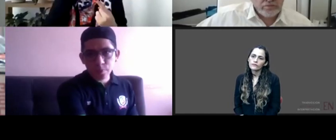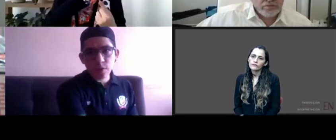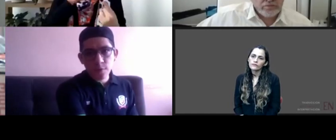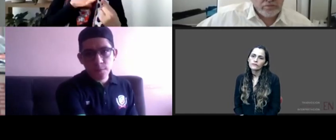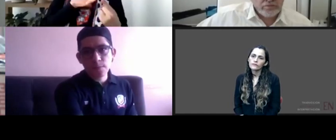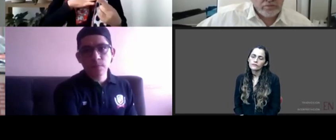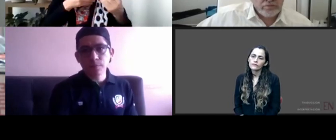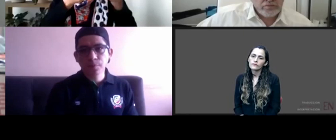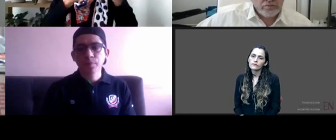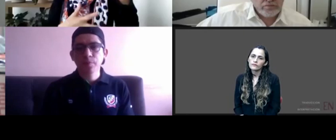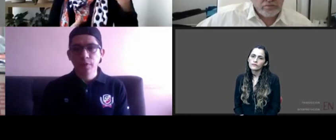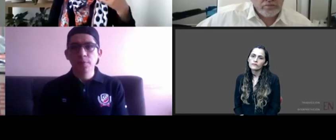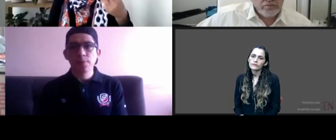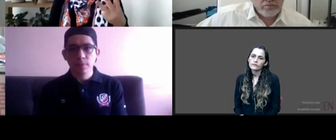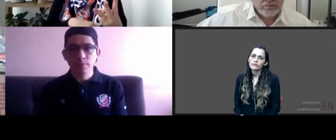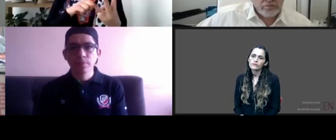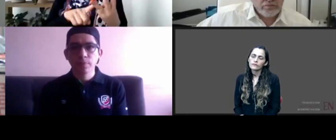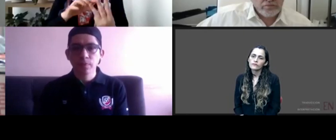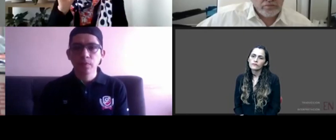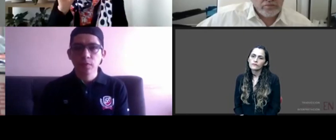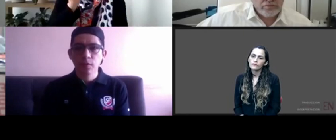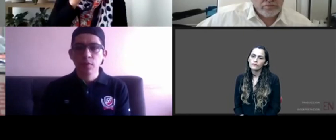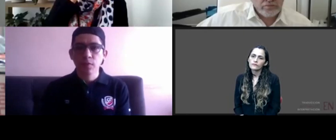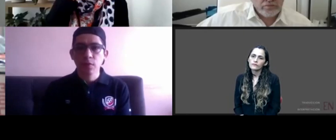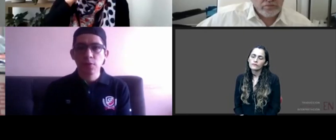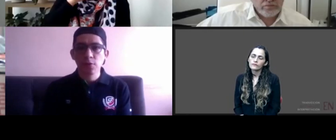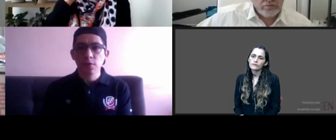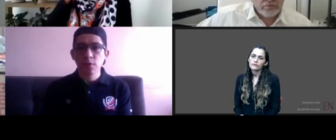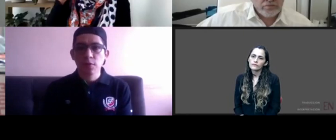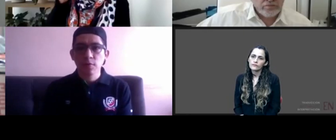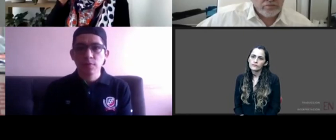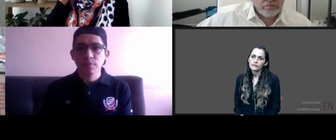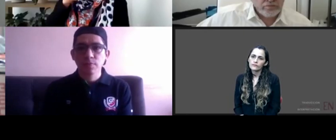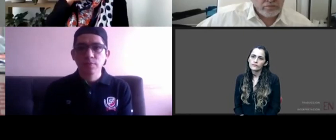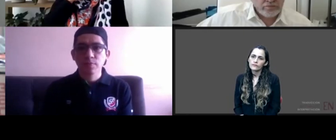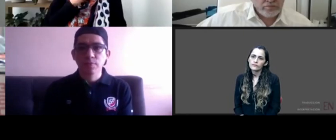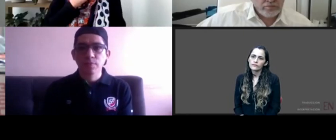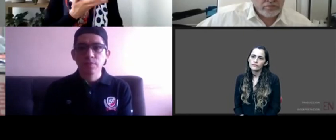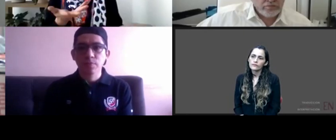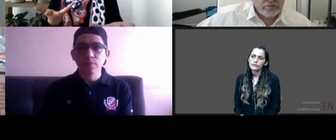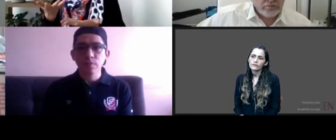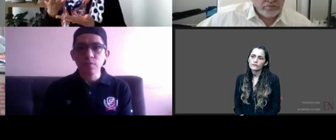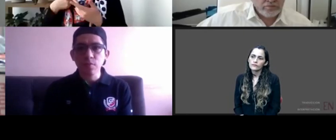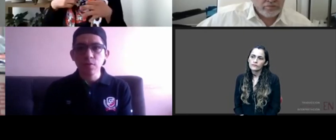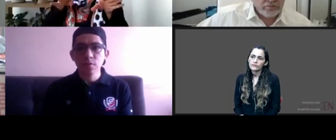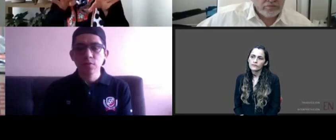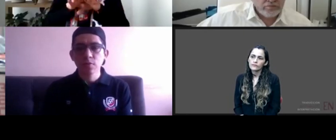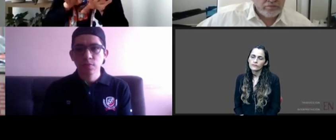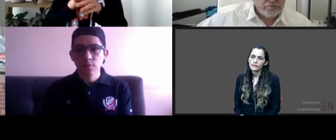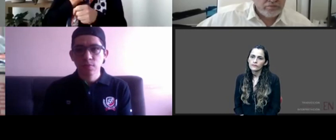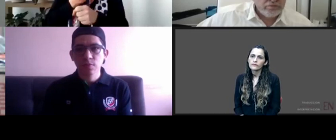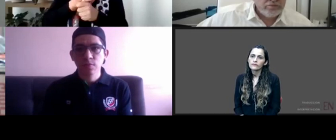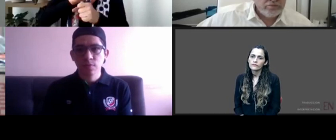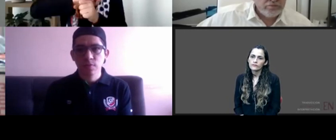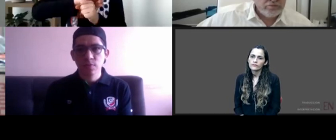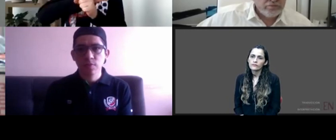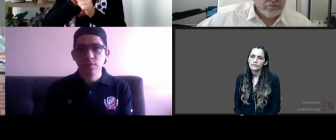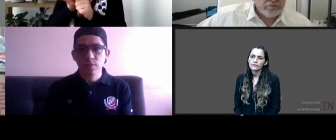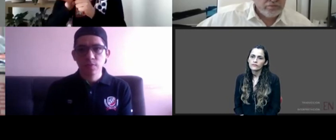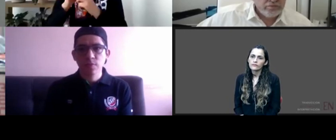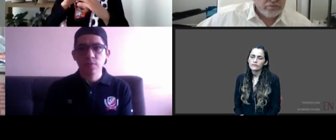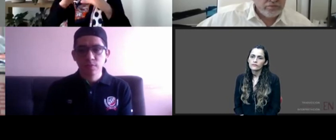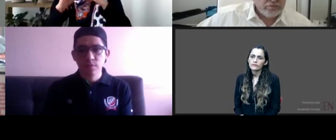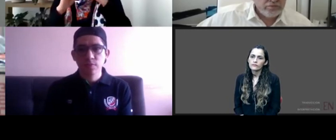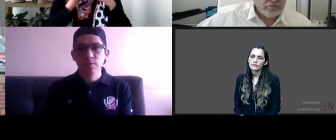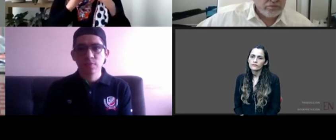dentro de esta comunidad sugerirles algunos lugares. Hay algunos lugares que podríamos sugerirles y